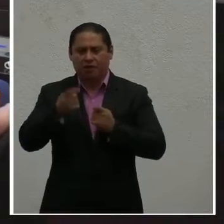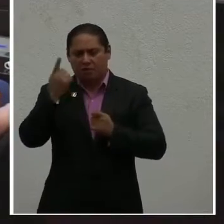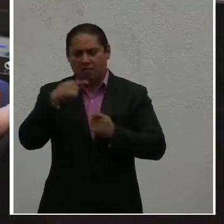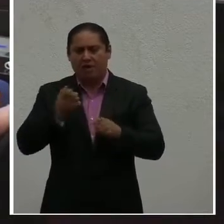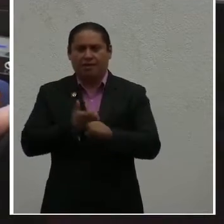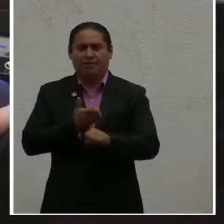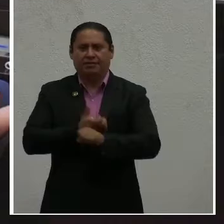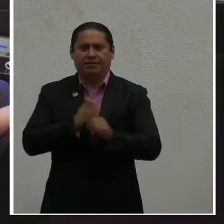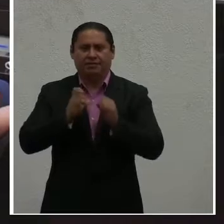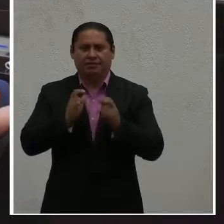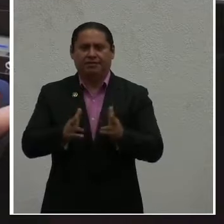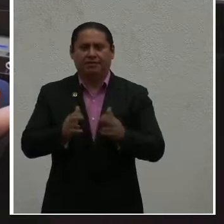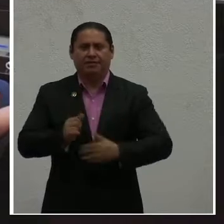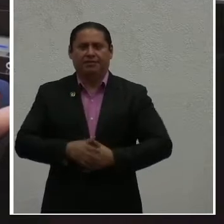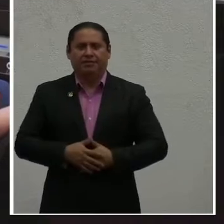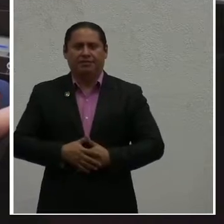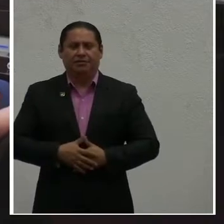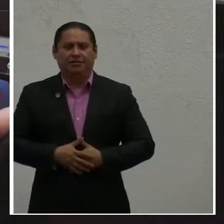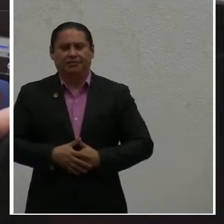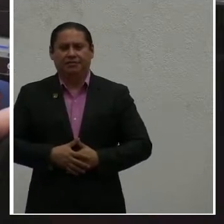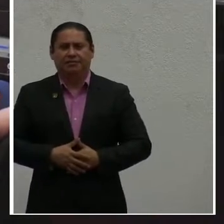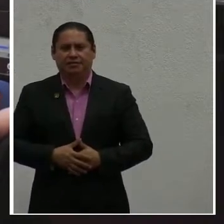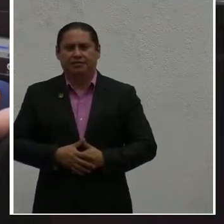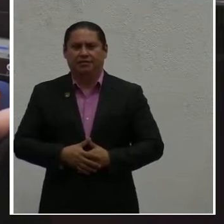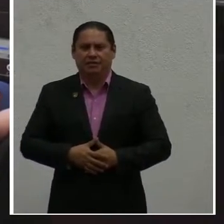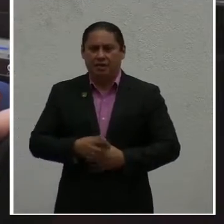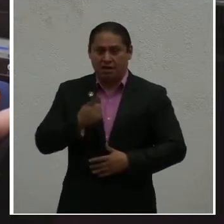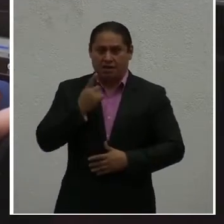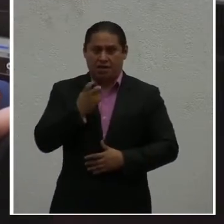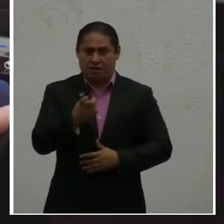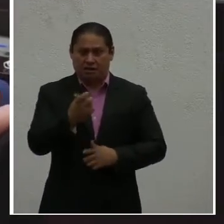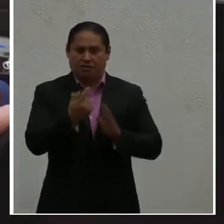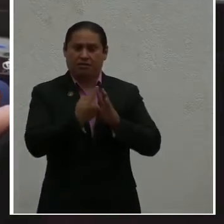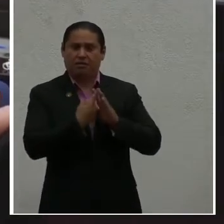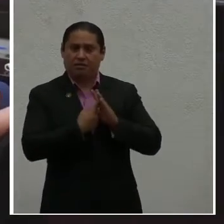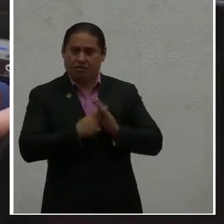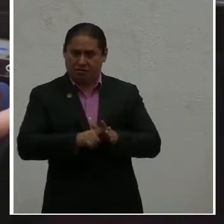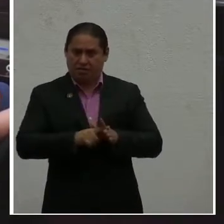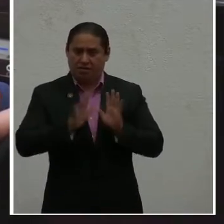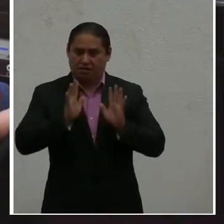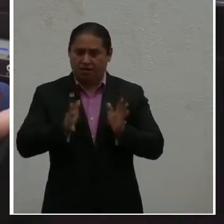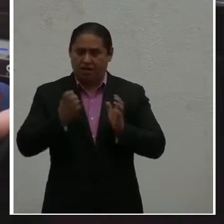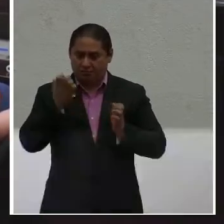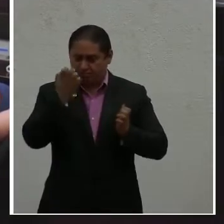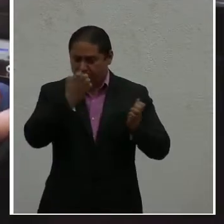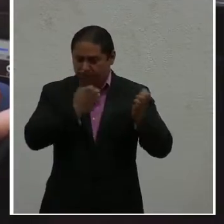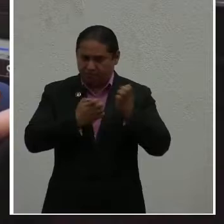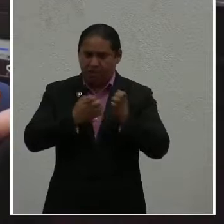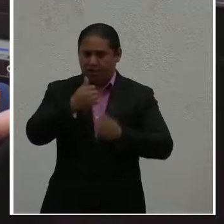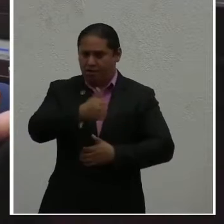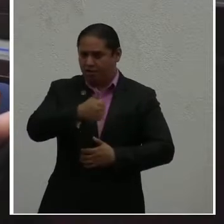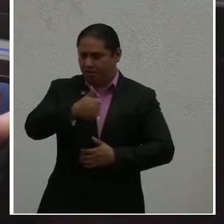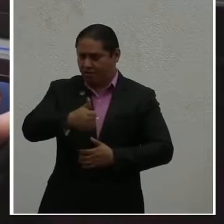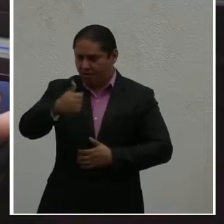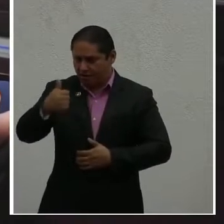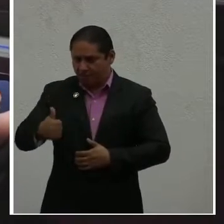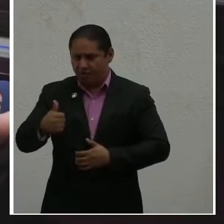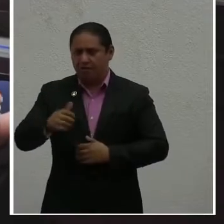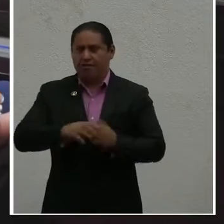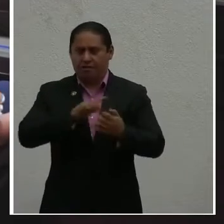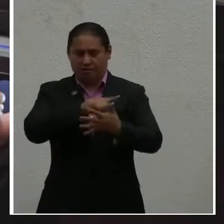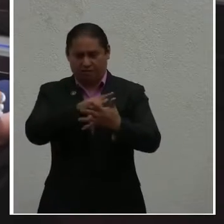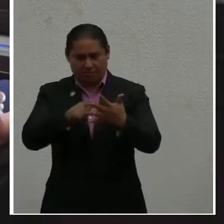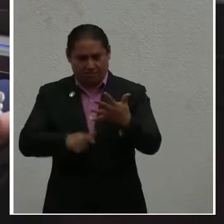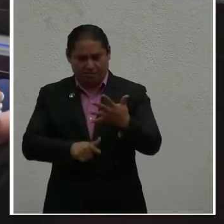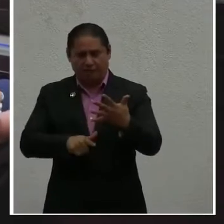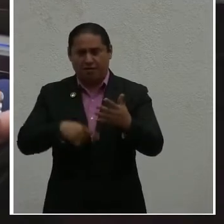de Chiapas. Desde este inicio se ha dicho el análisis para cada uno de estos 5 ejes principales del Plan